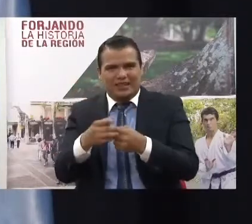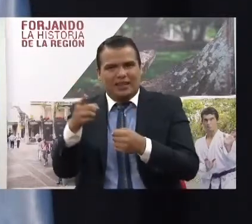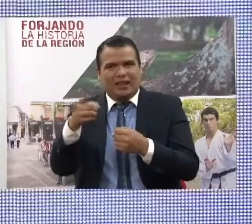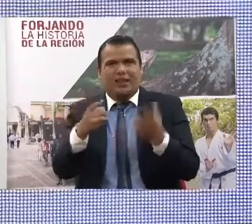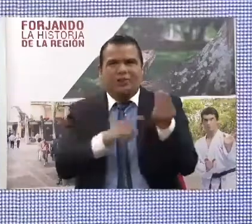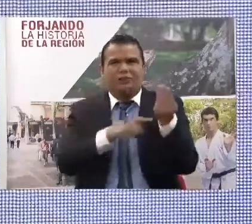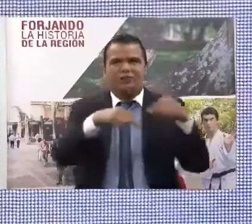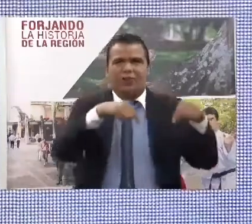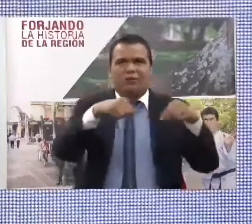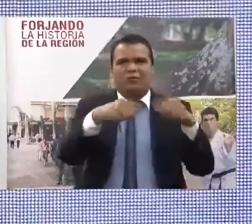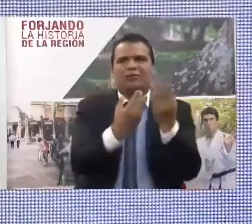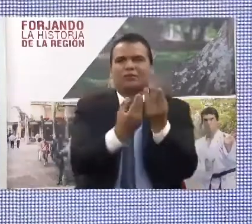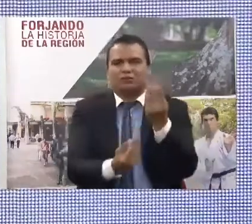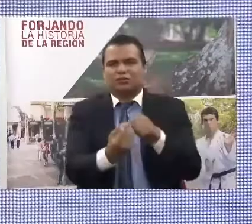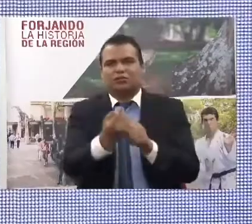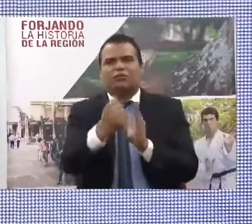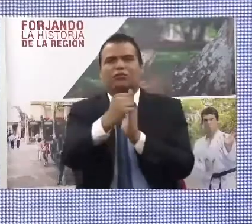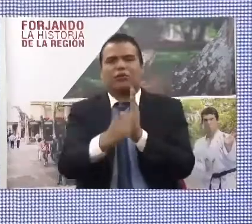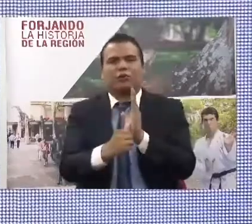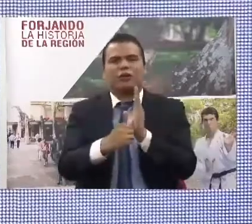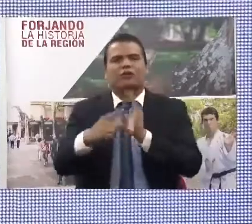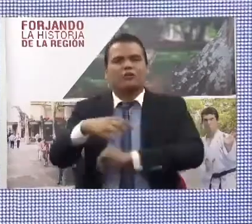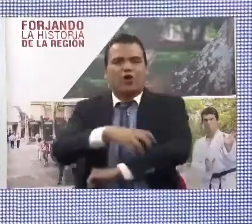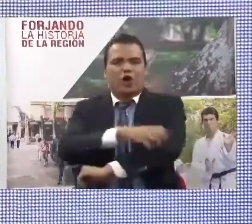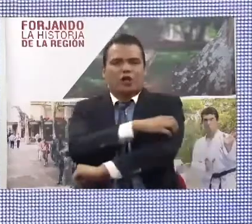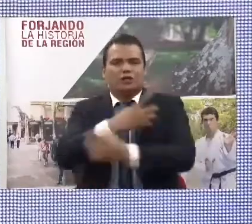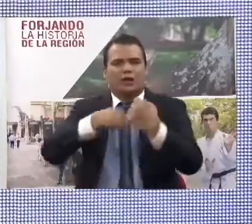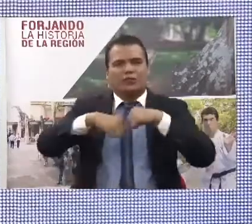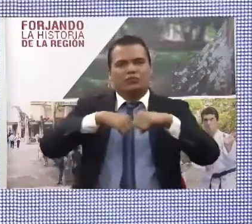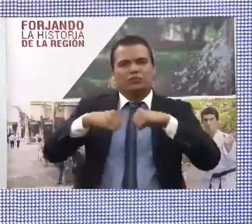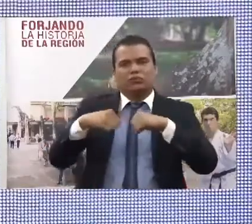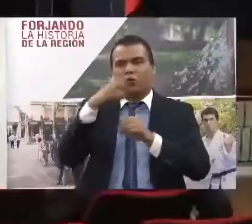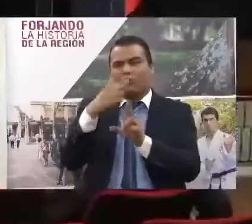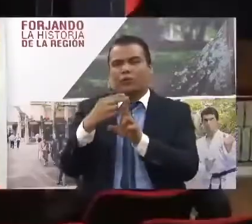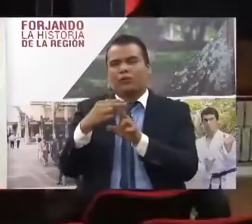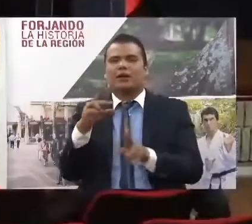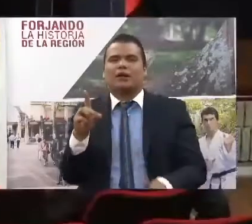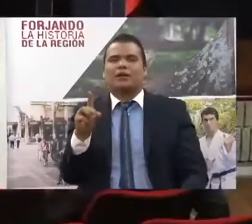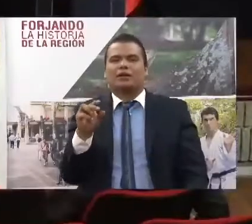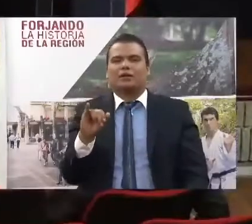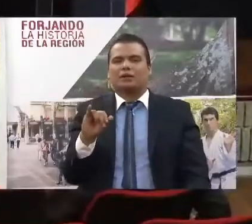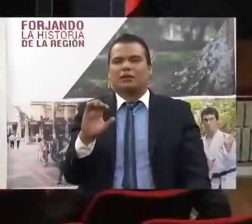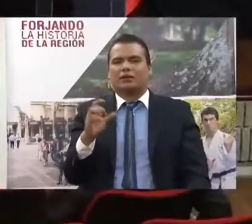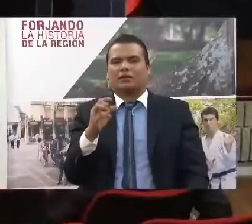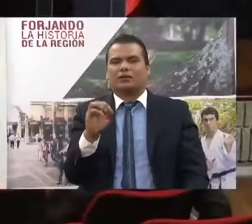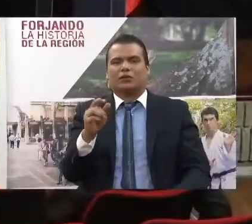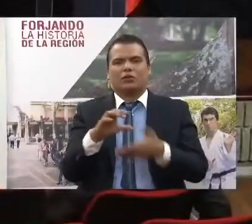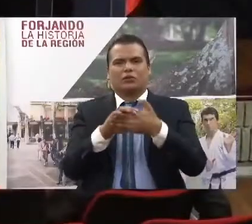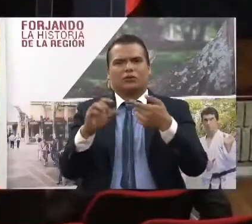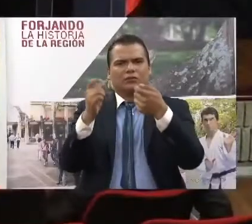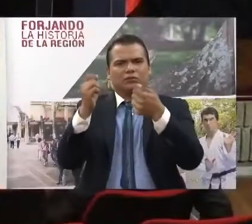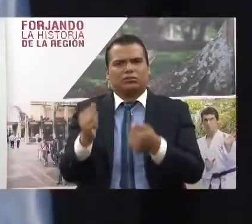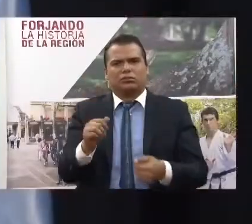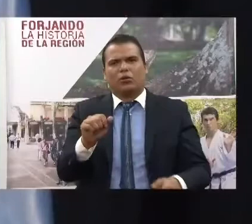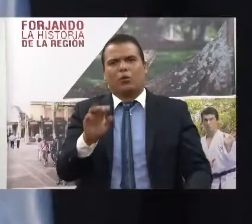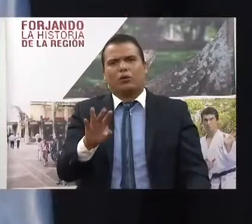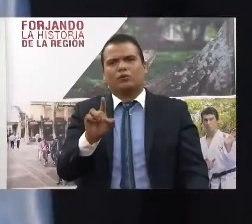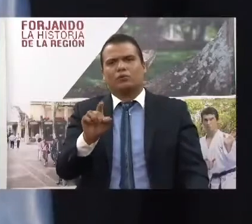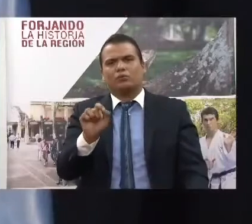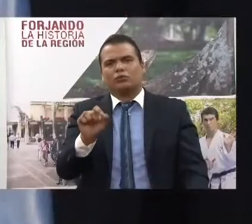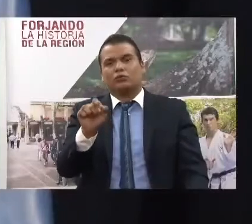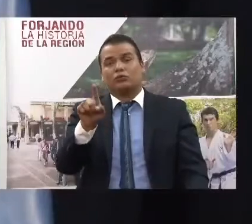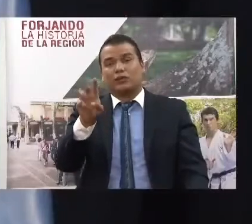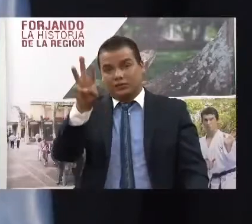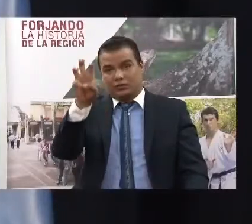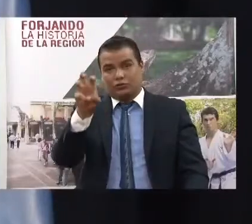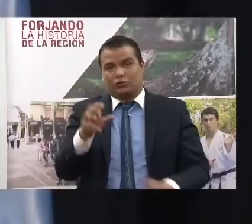Administración, en el programa de Tecnología en Gestión Logística, Diego Fernando Morales Pulido, con un promedio de 4.18.